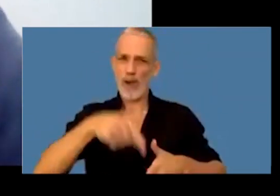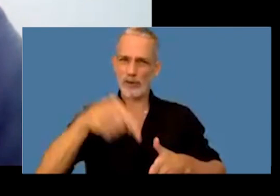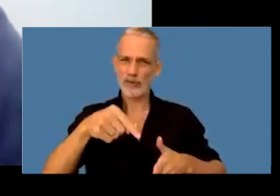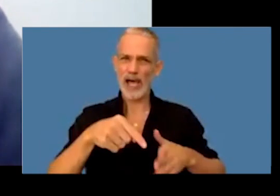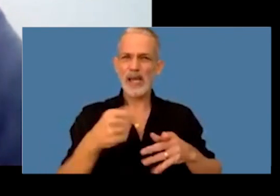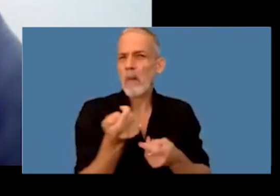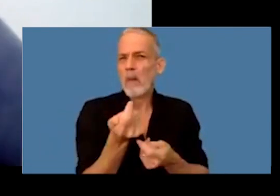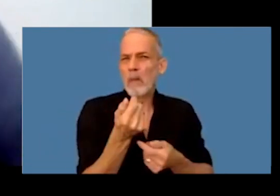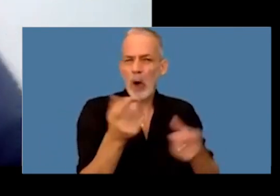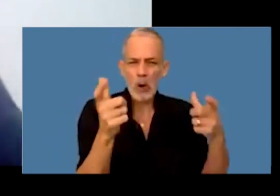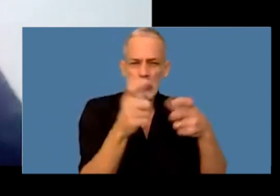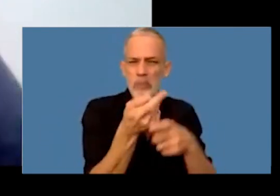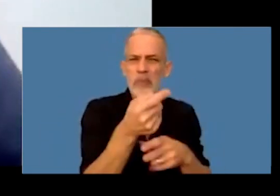vencer.